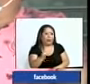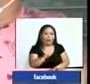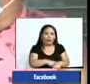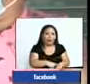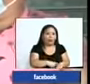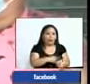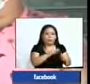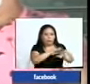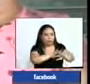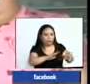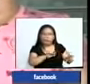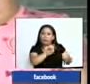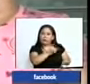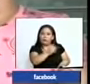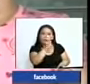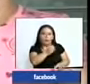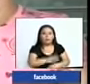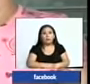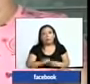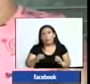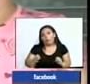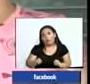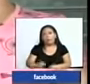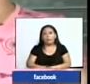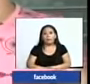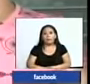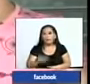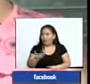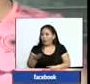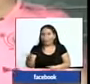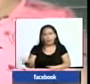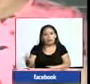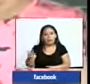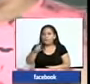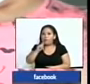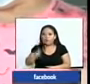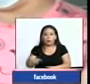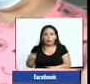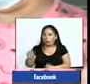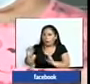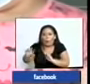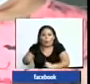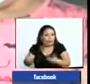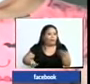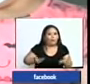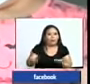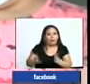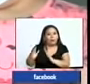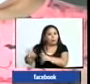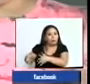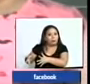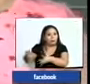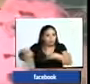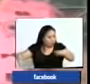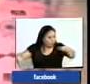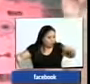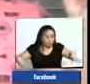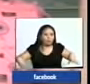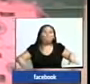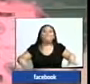tal vez se venció. O venta maltratada, cosas que uno no puede venderle al cliente. Y sí, nos ha